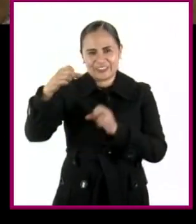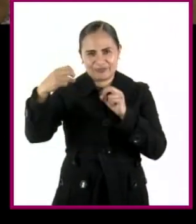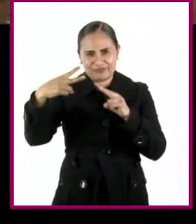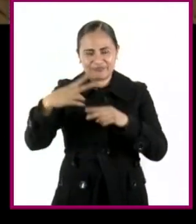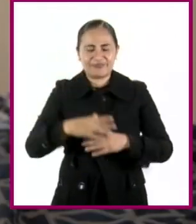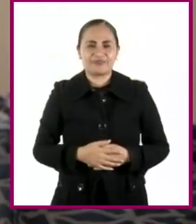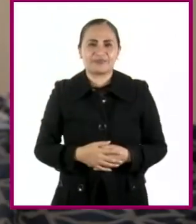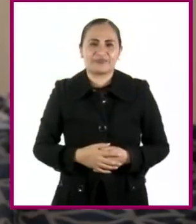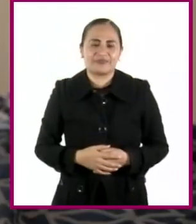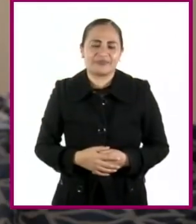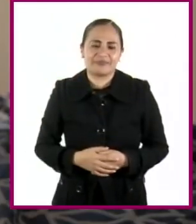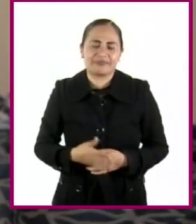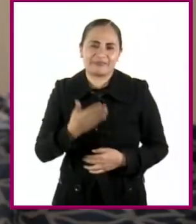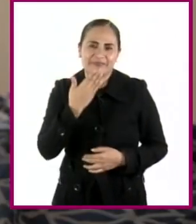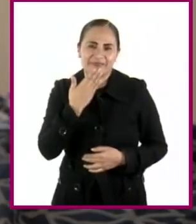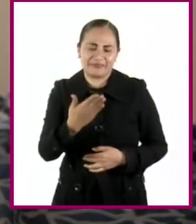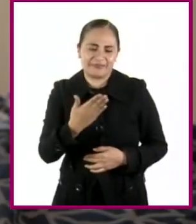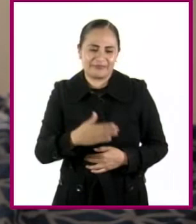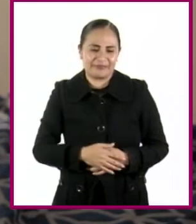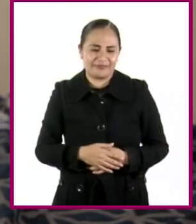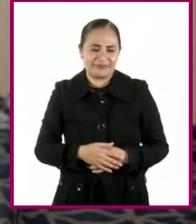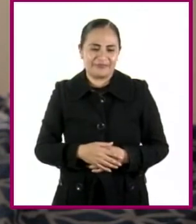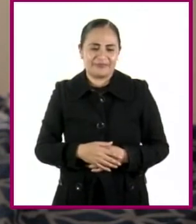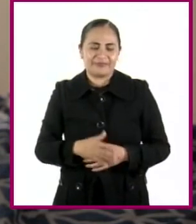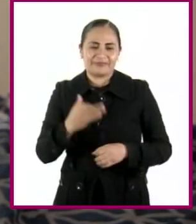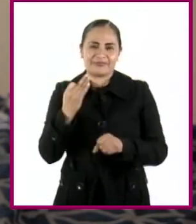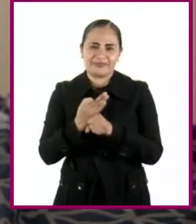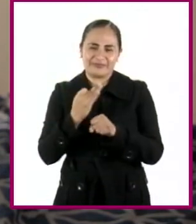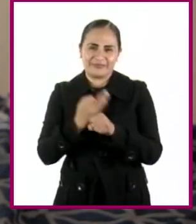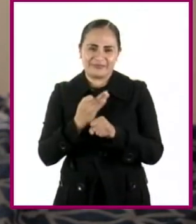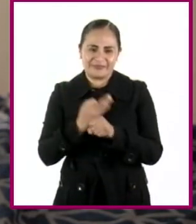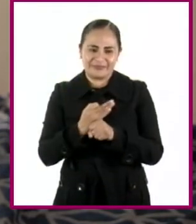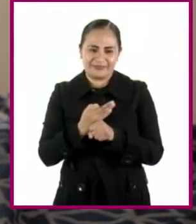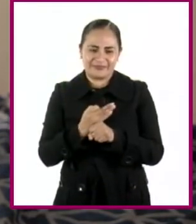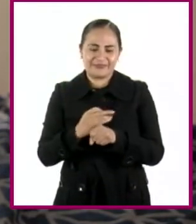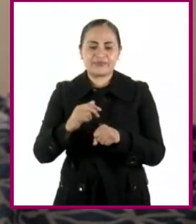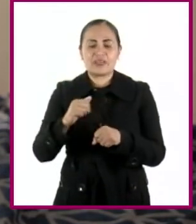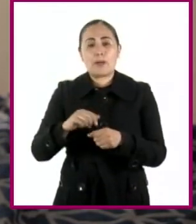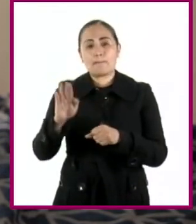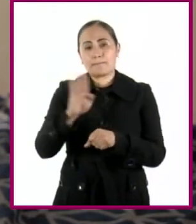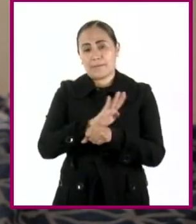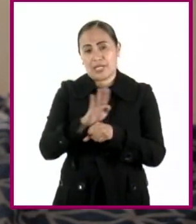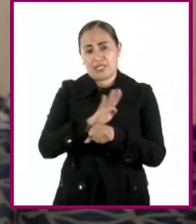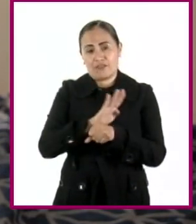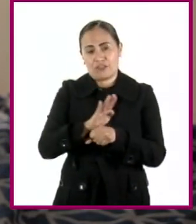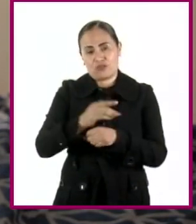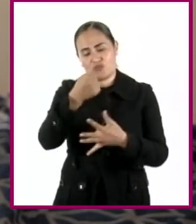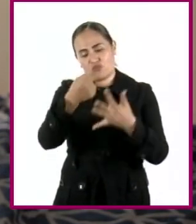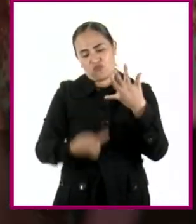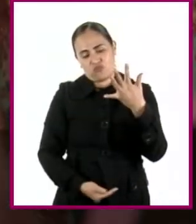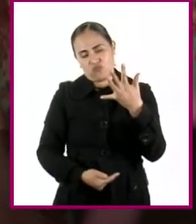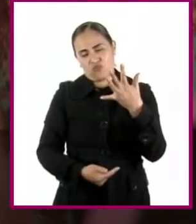Hasta luego, Agata. Muy bien. Es hora de enumerar los beneficios.